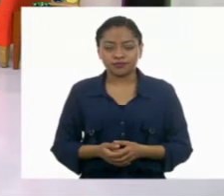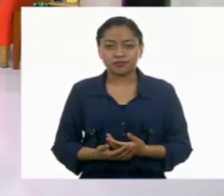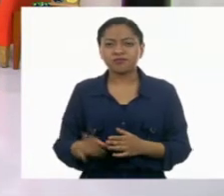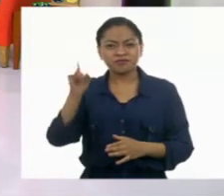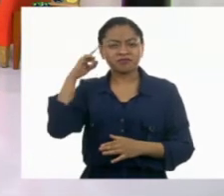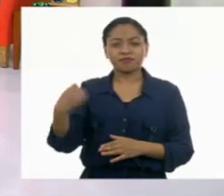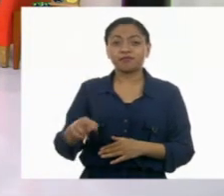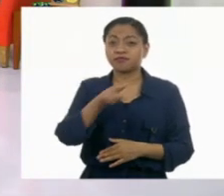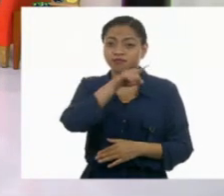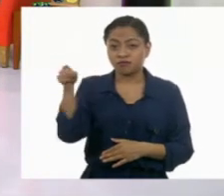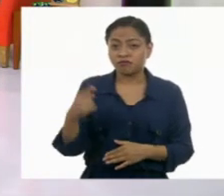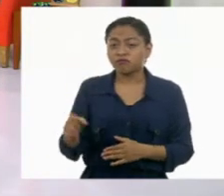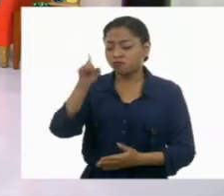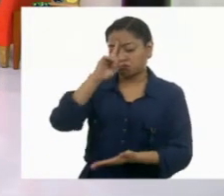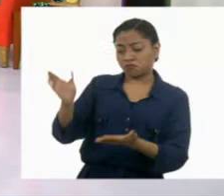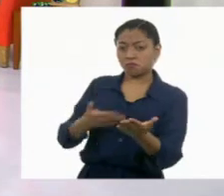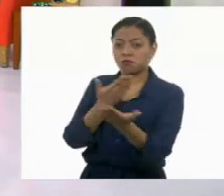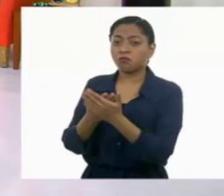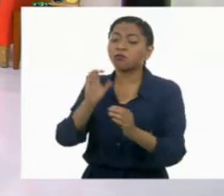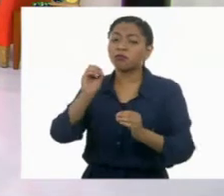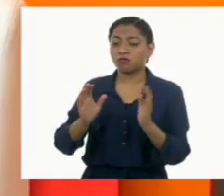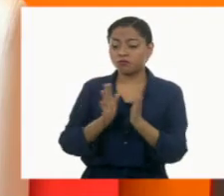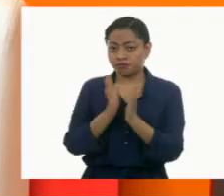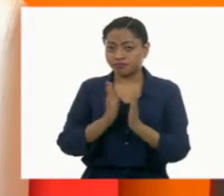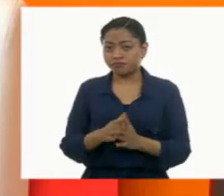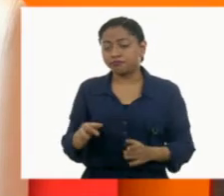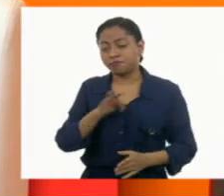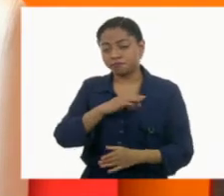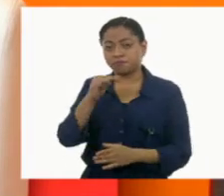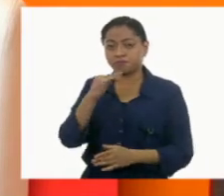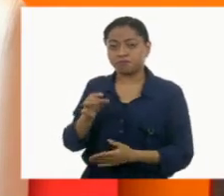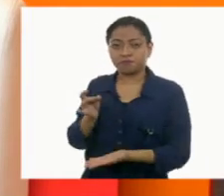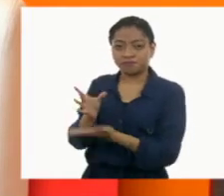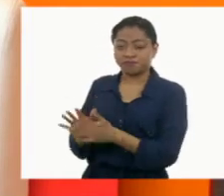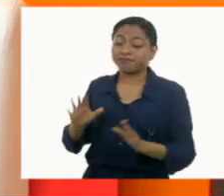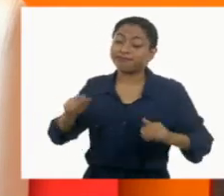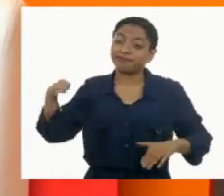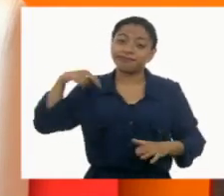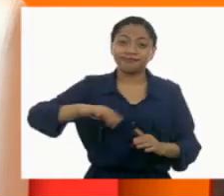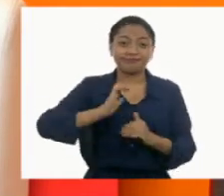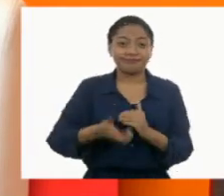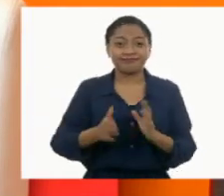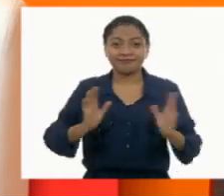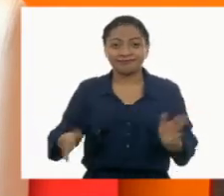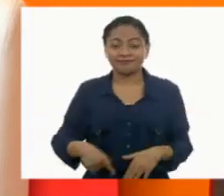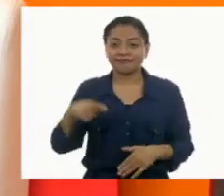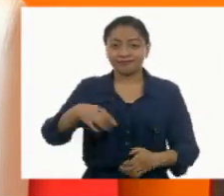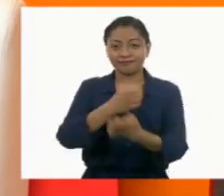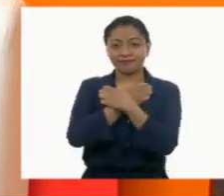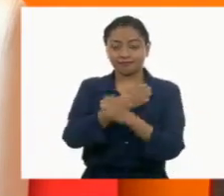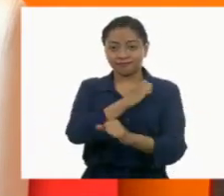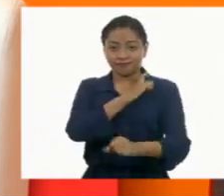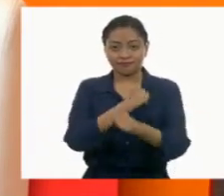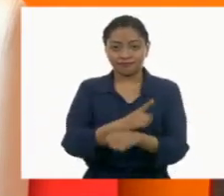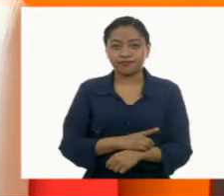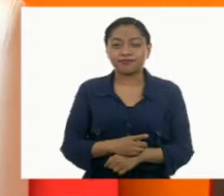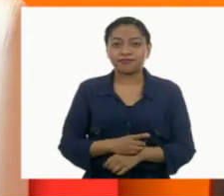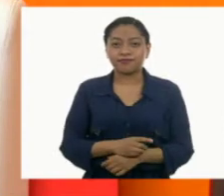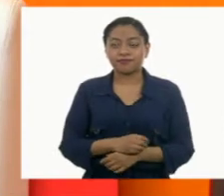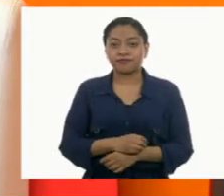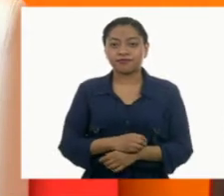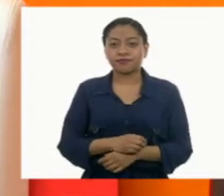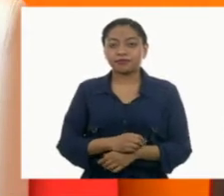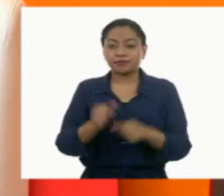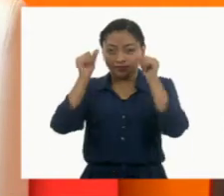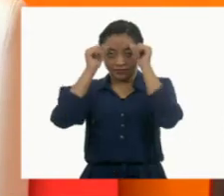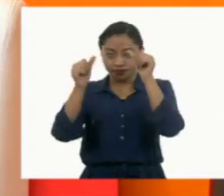para que nos hagan llegar sus sugerencias y sus comentarios. Hasta aquí terminamos con Educación Especial, Discapacidad